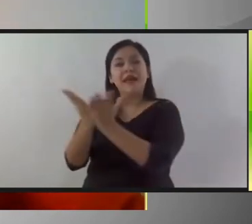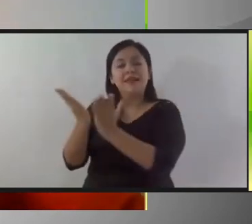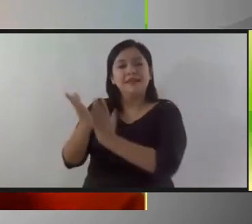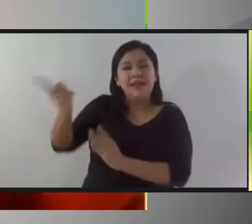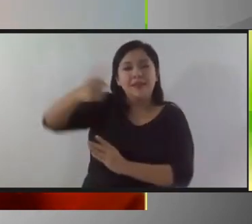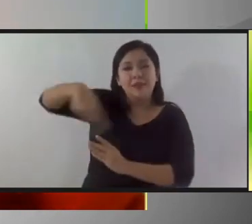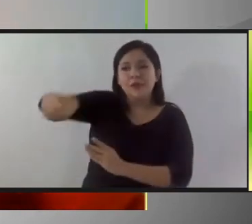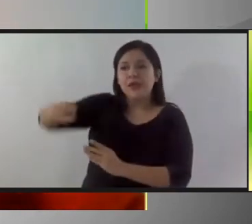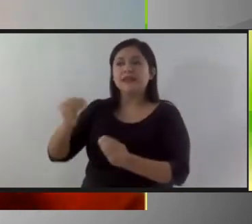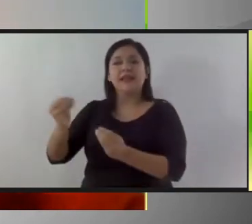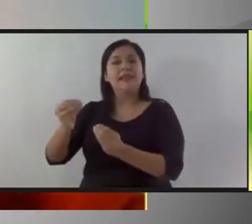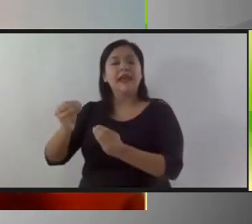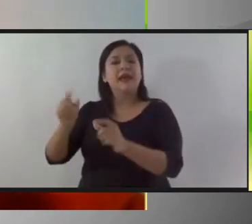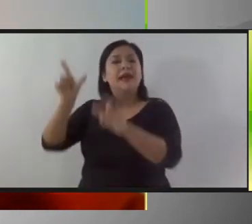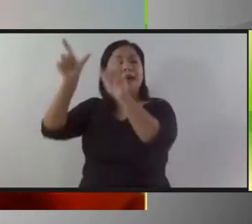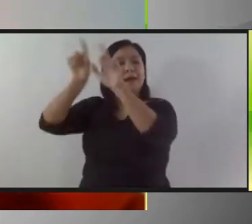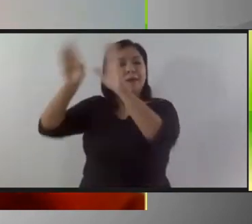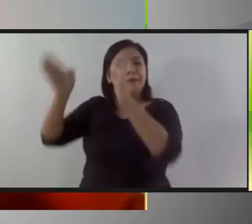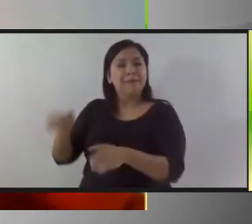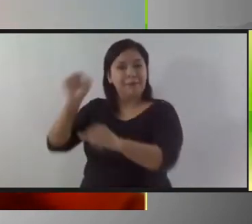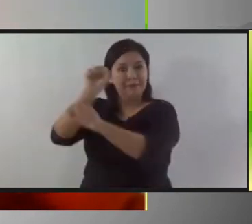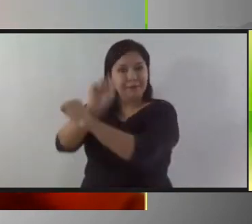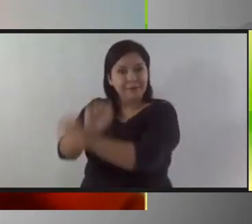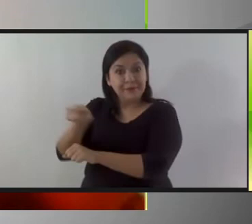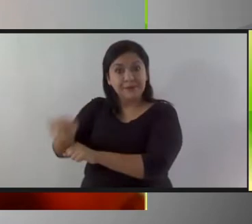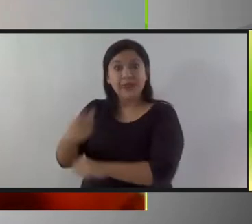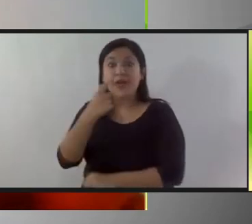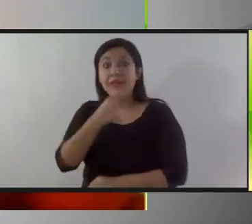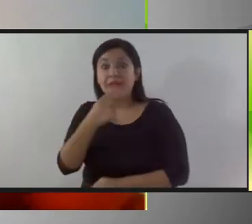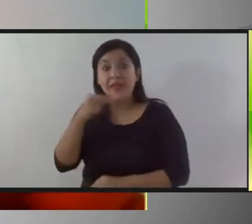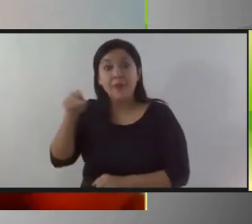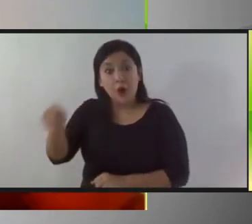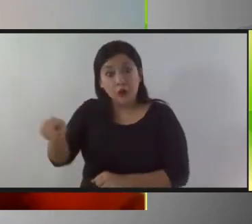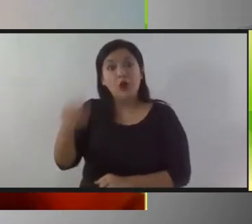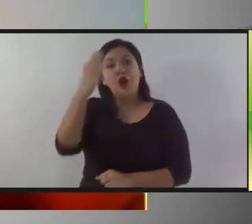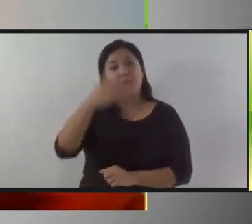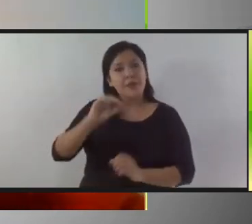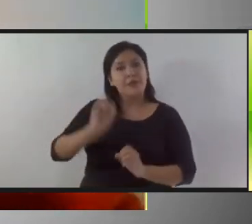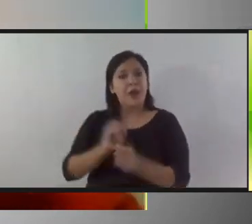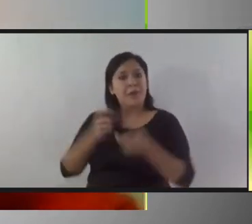de Accesibilidad del Penal de Devoto, que recibirán el encuentro grabado.